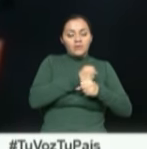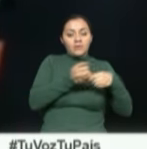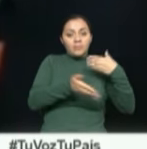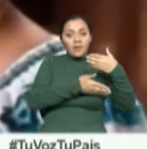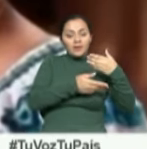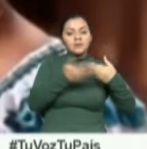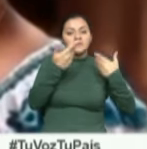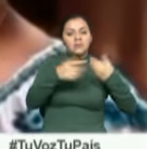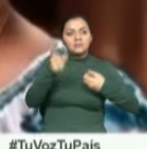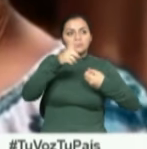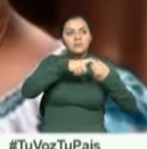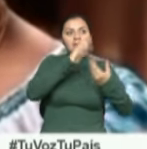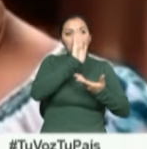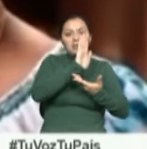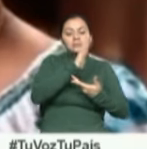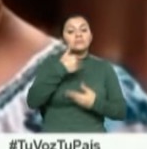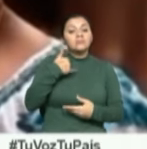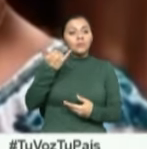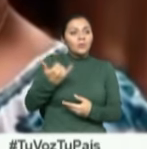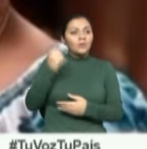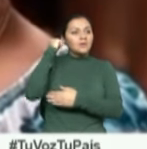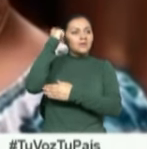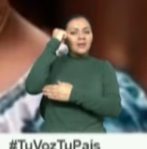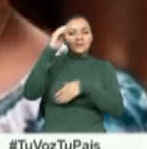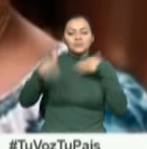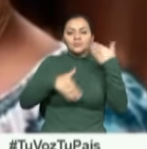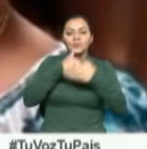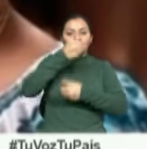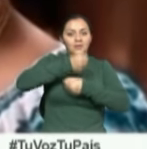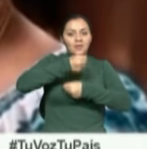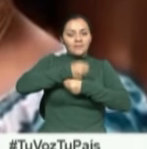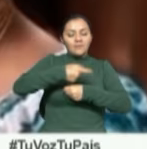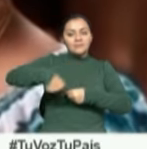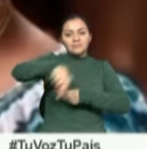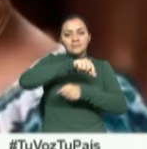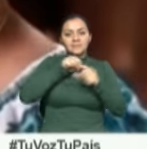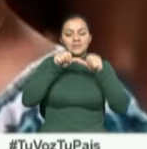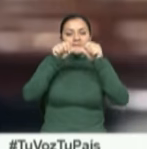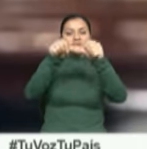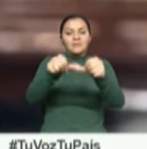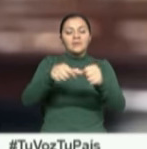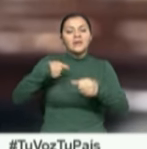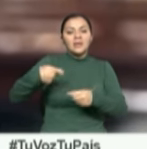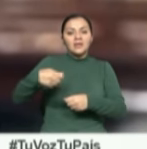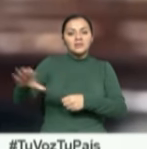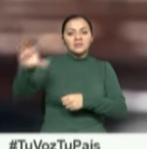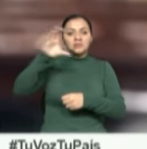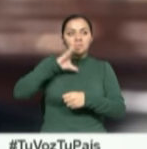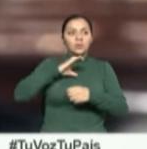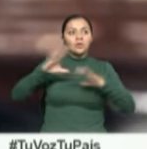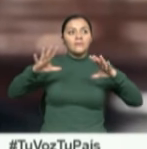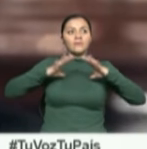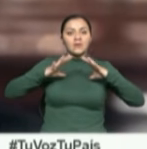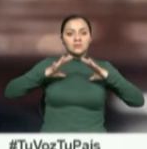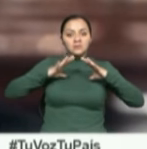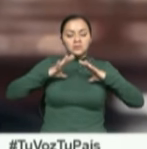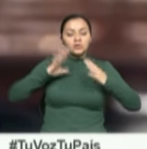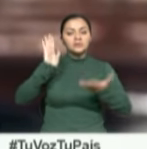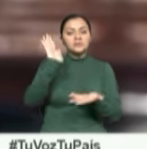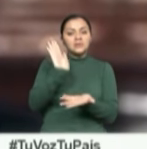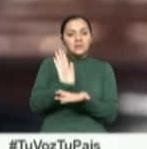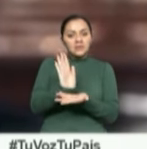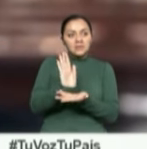al IES. Hoy tengo derecho como todos los trabajadores, estabilidad, décimo, vacaciones, seguridad